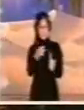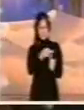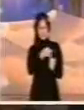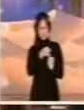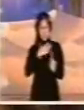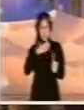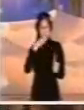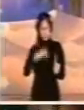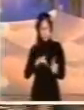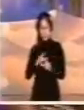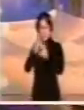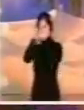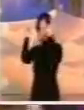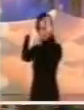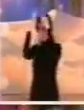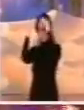el bazar de los sueños.